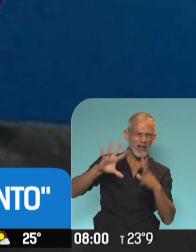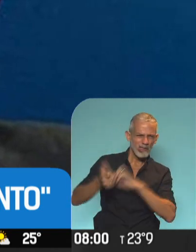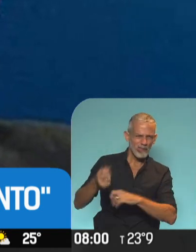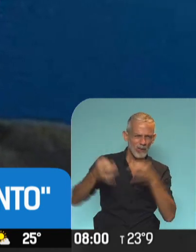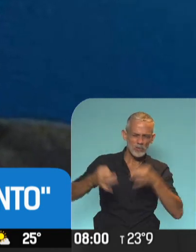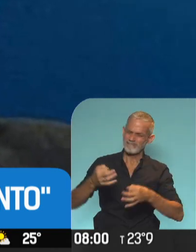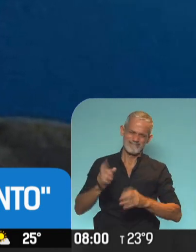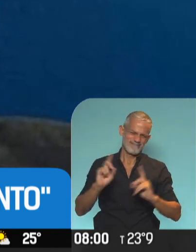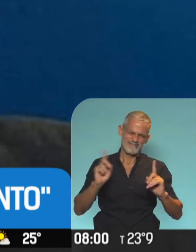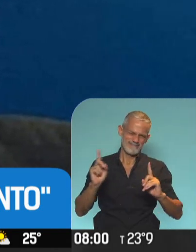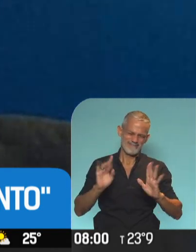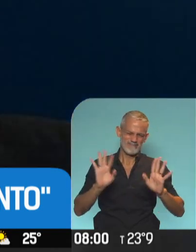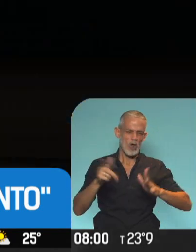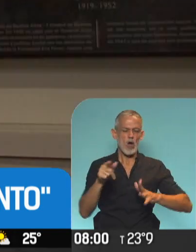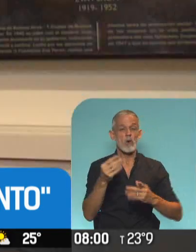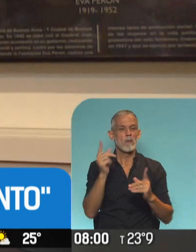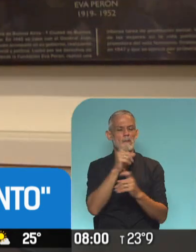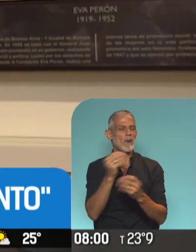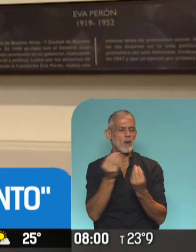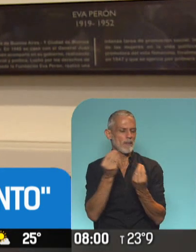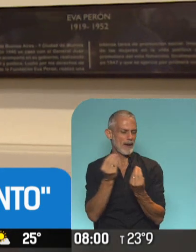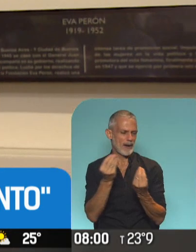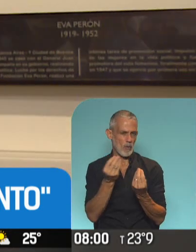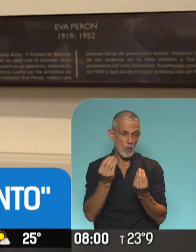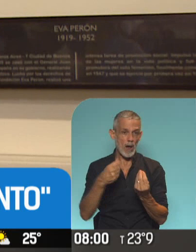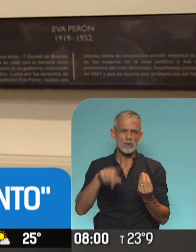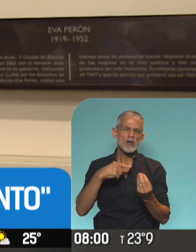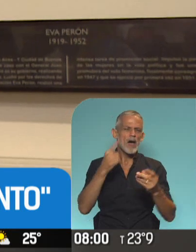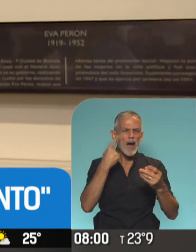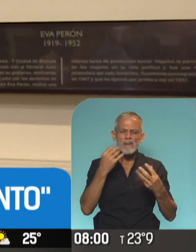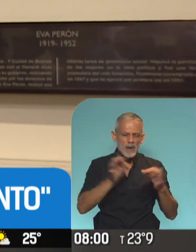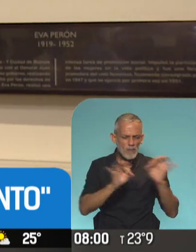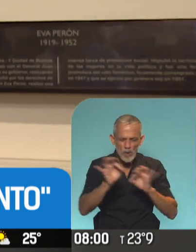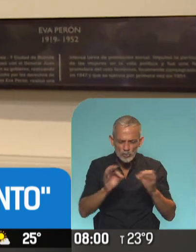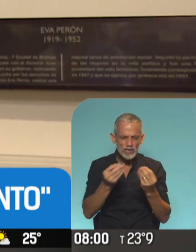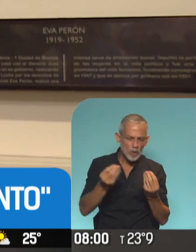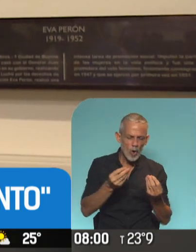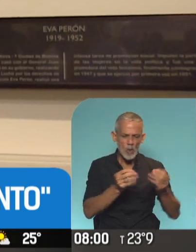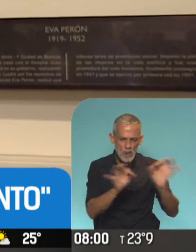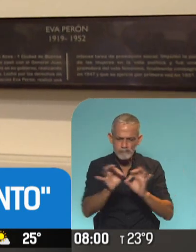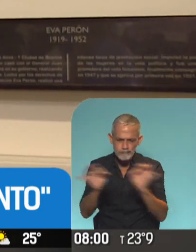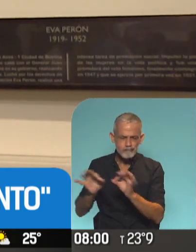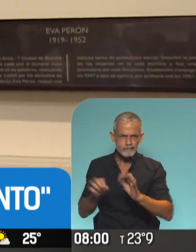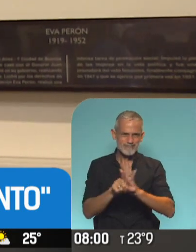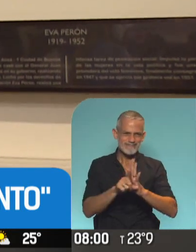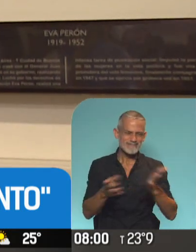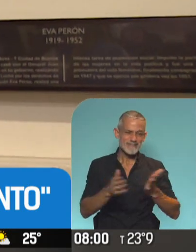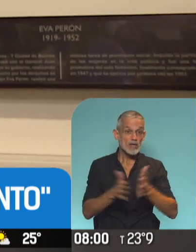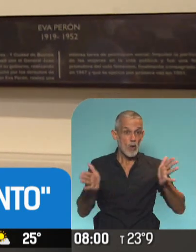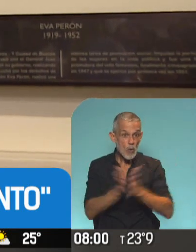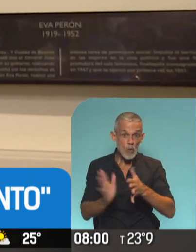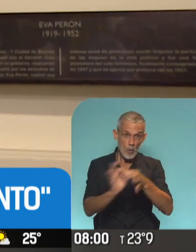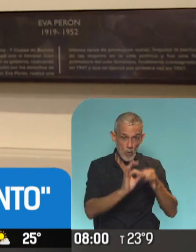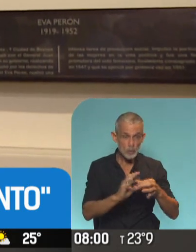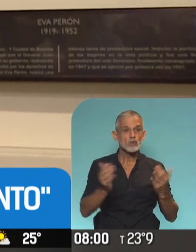un pelotón de fusilamiento y tampoco es una cuestión de... Me parece que tenemos que ver los proyectos, ver cómo los armamos y me parece que juntos todos